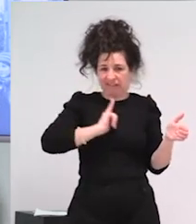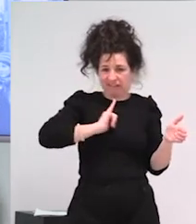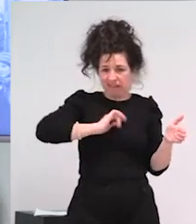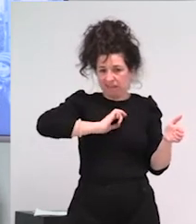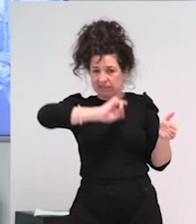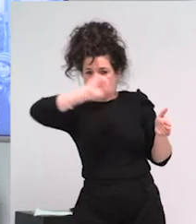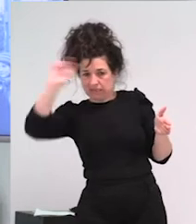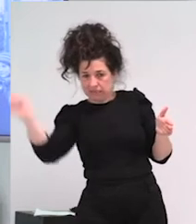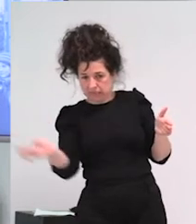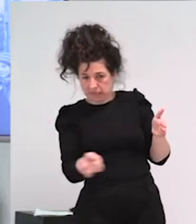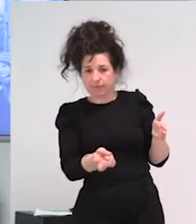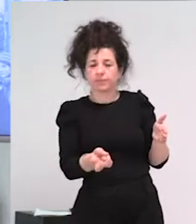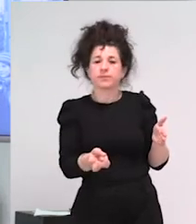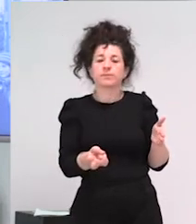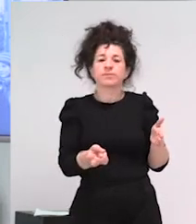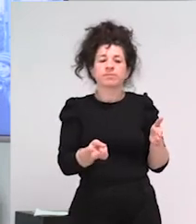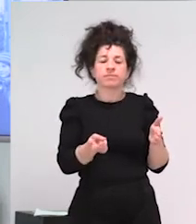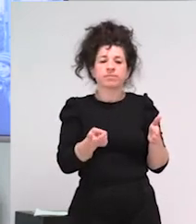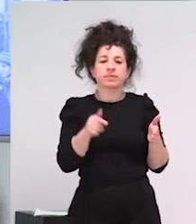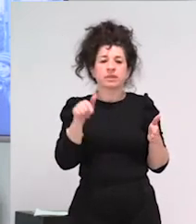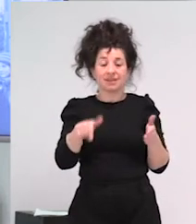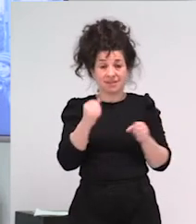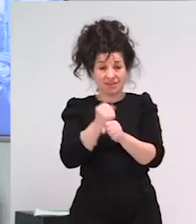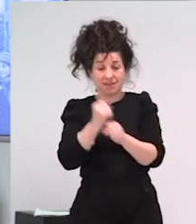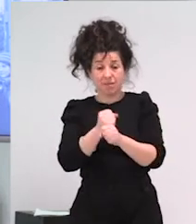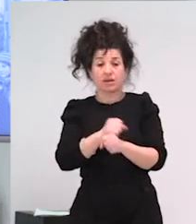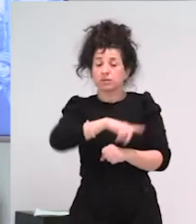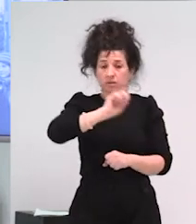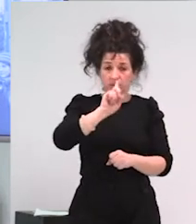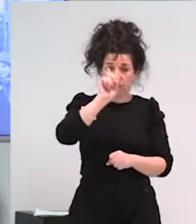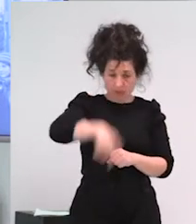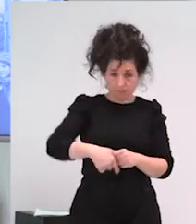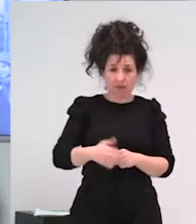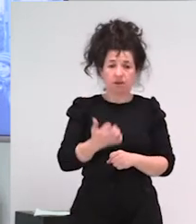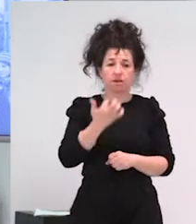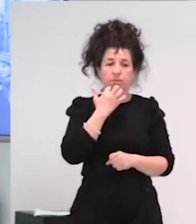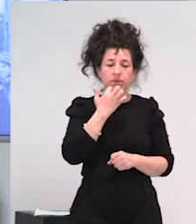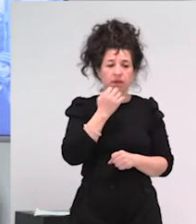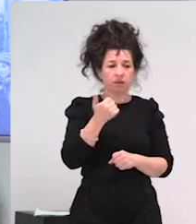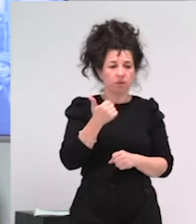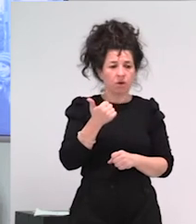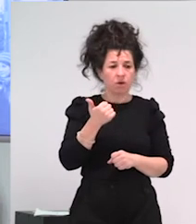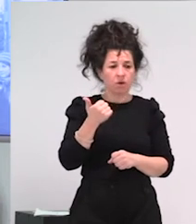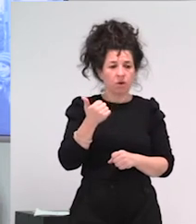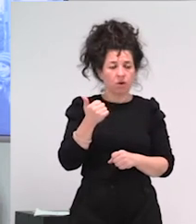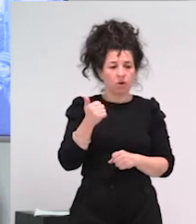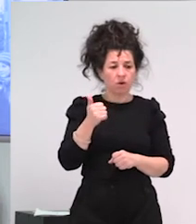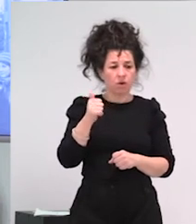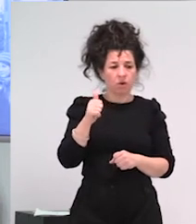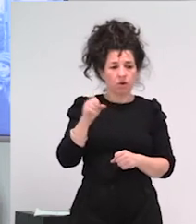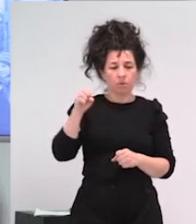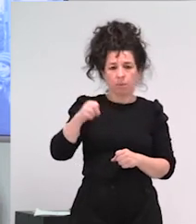etc., sino también de todas aquellas tareas que pasan por, se ve que magia, pero que no, que son desde